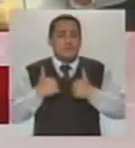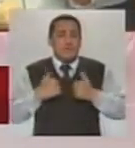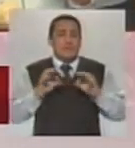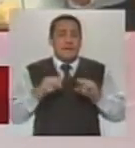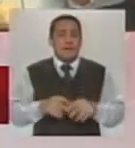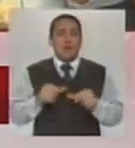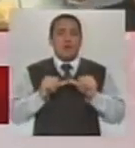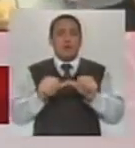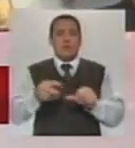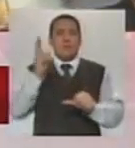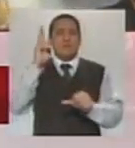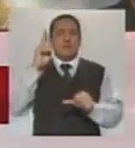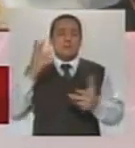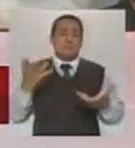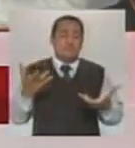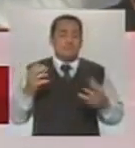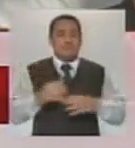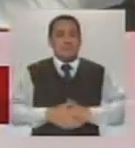ser profesores.